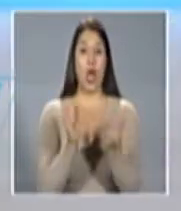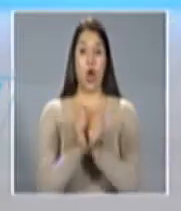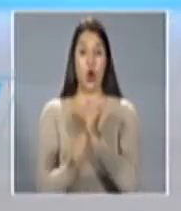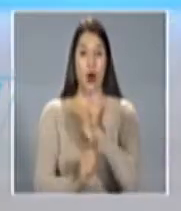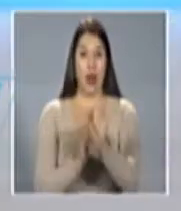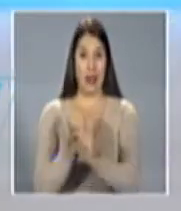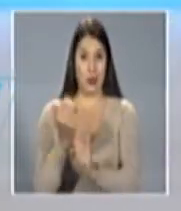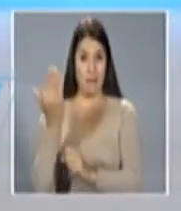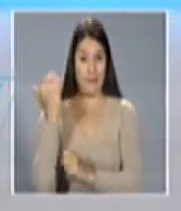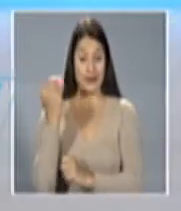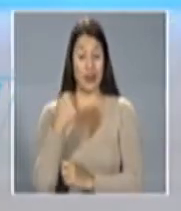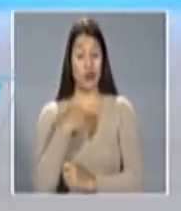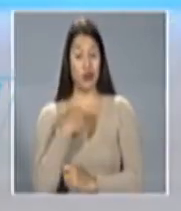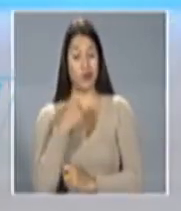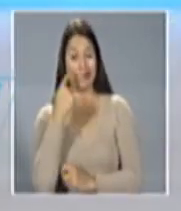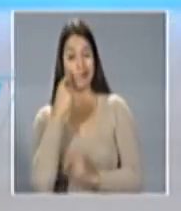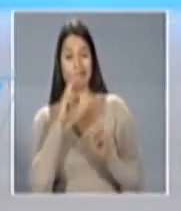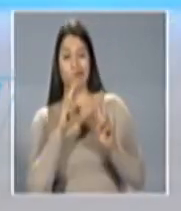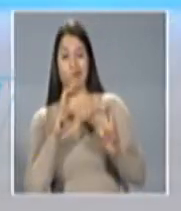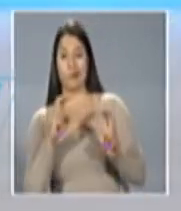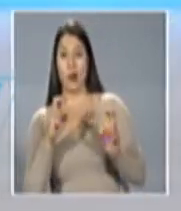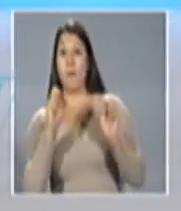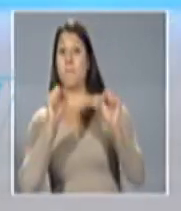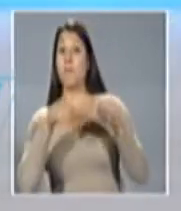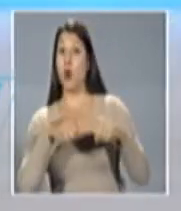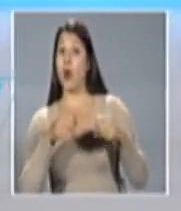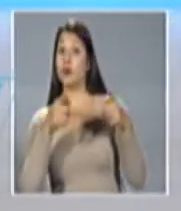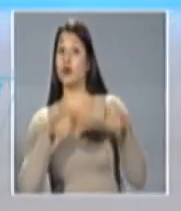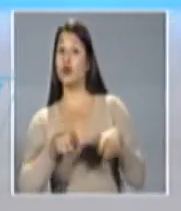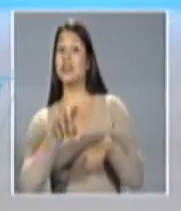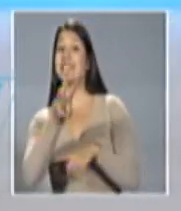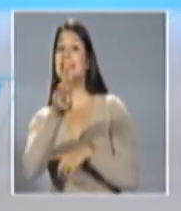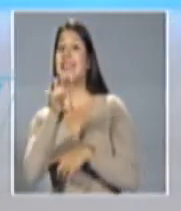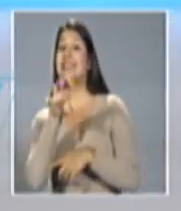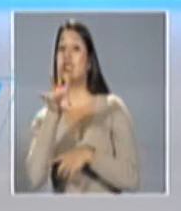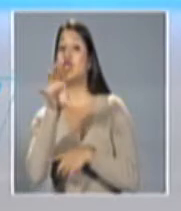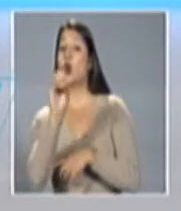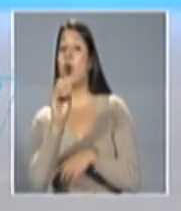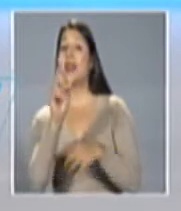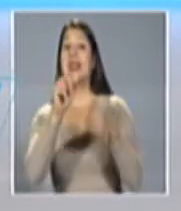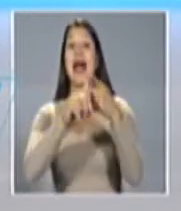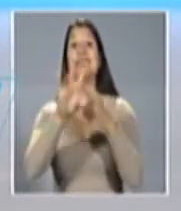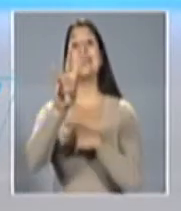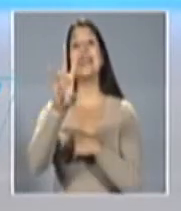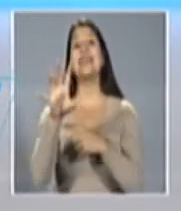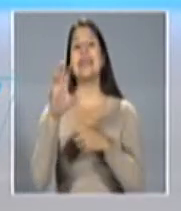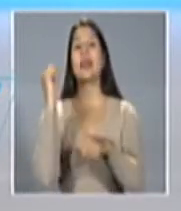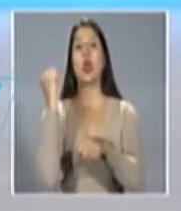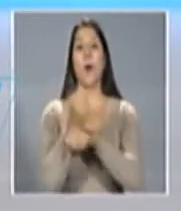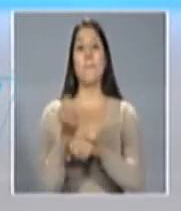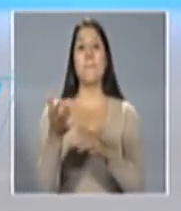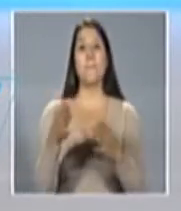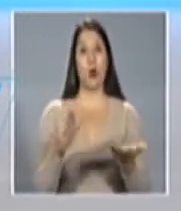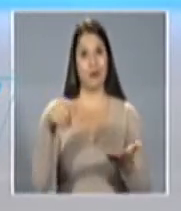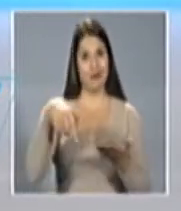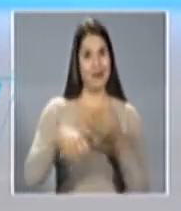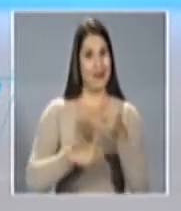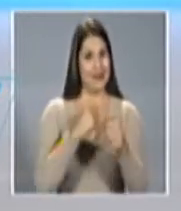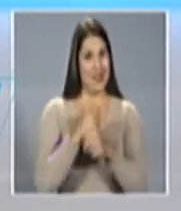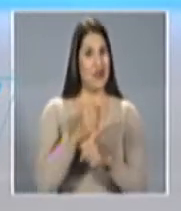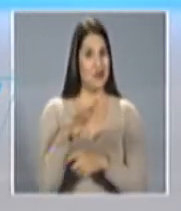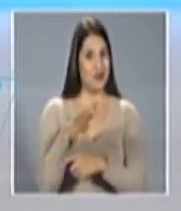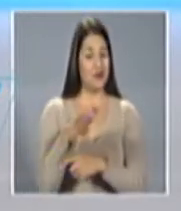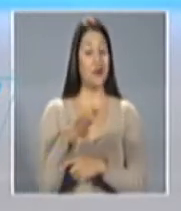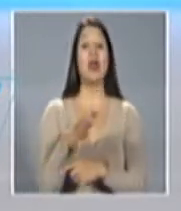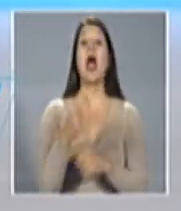proyección, de acuerdo a algunos indicadores, de que podríamos tener 650 a 700 homicidios por este tipo de razones. Ahora, el segundo